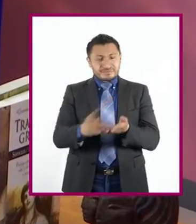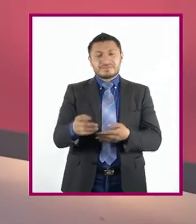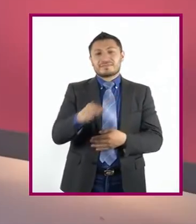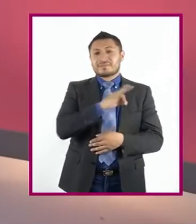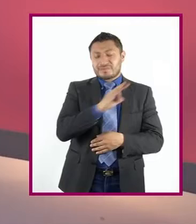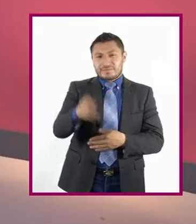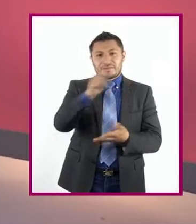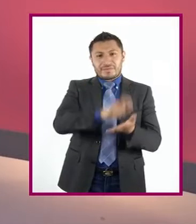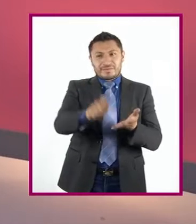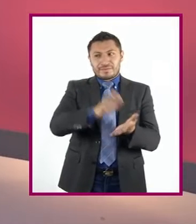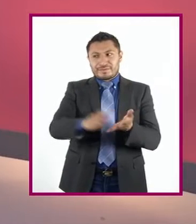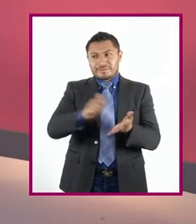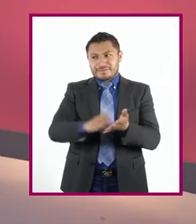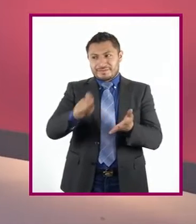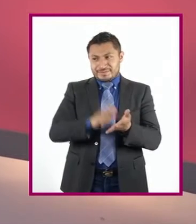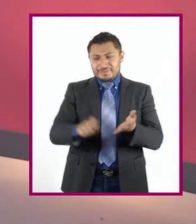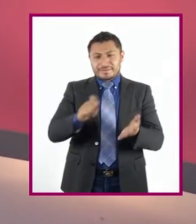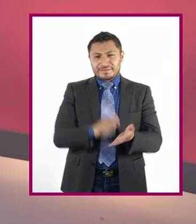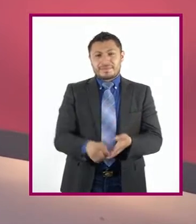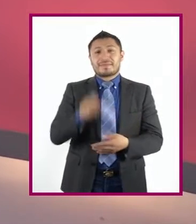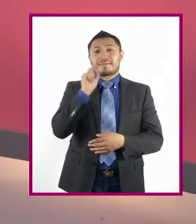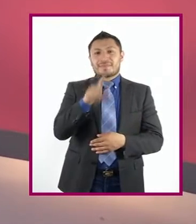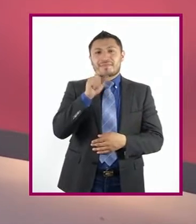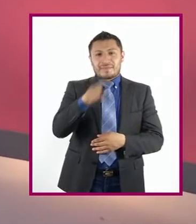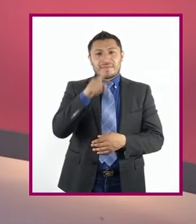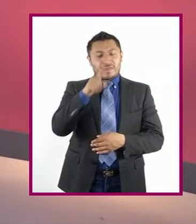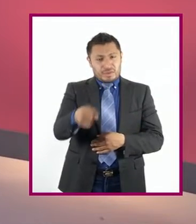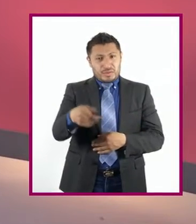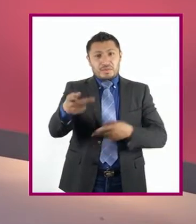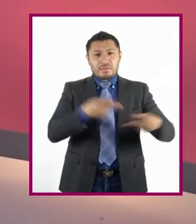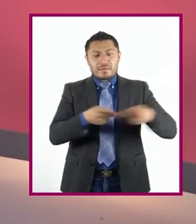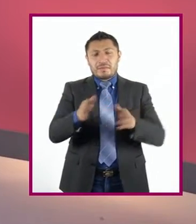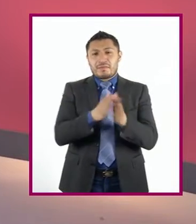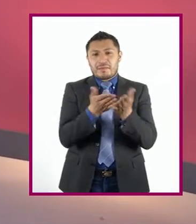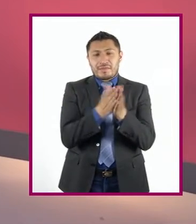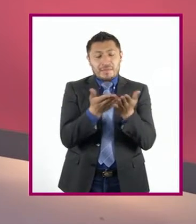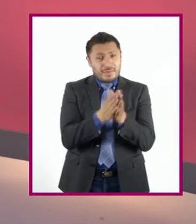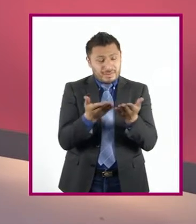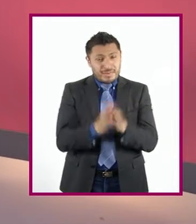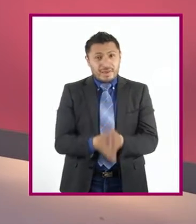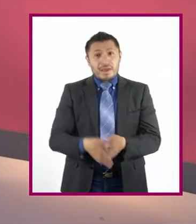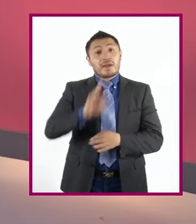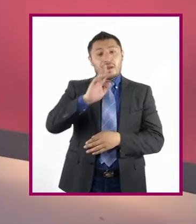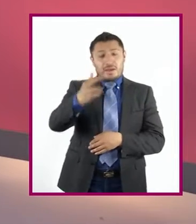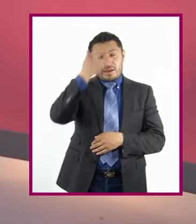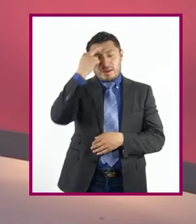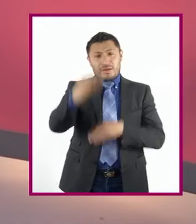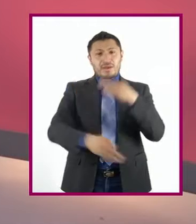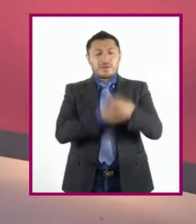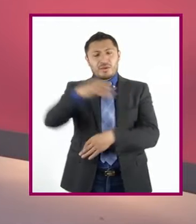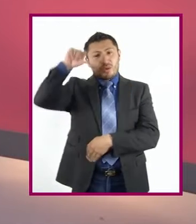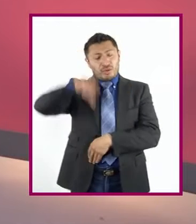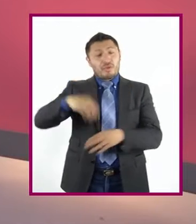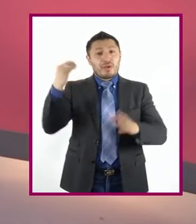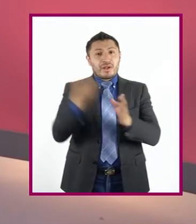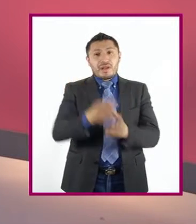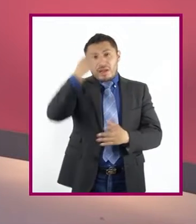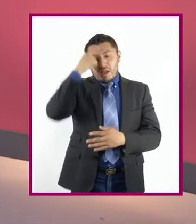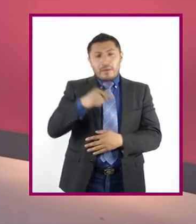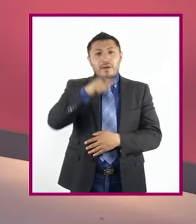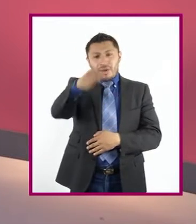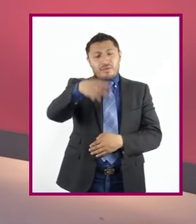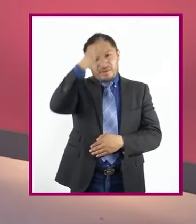tomar notas. También podría ayudarles tener a la mano su libro de texto. Recuerden que todo lo que vean es para adquirir nuevos